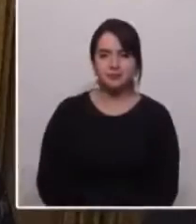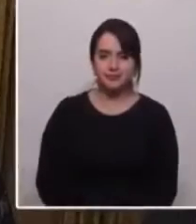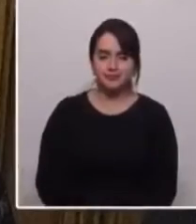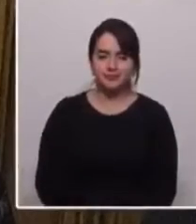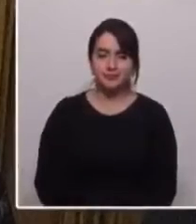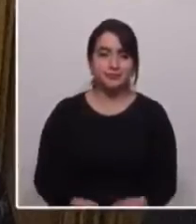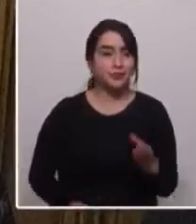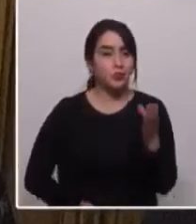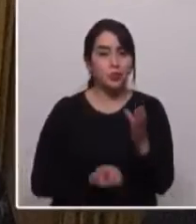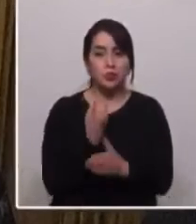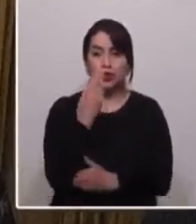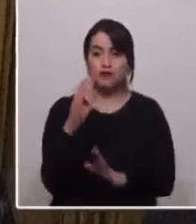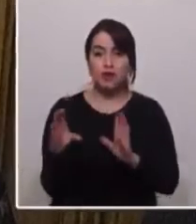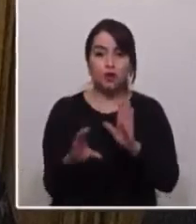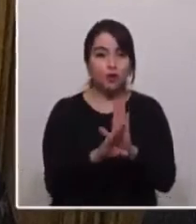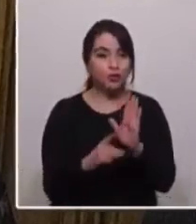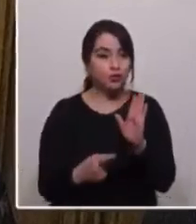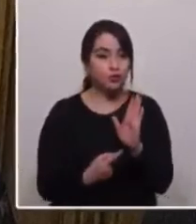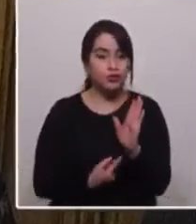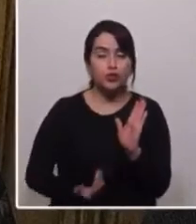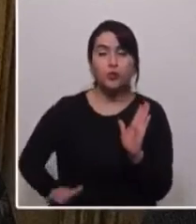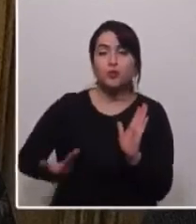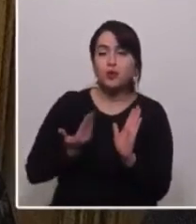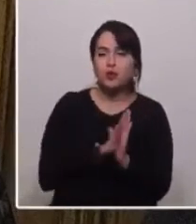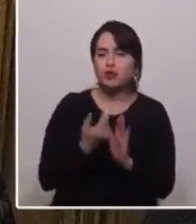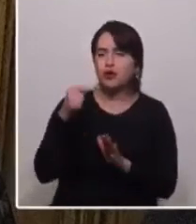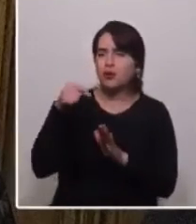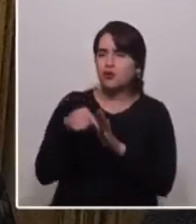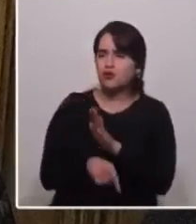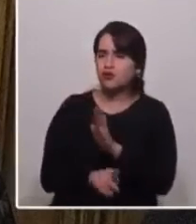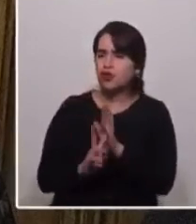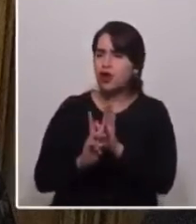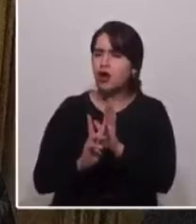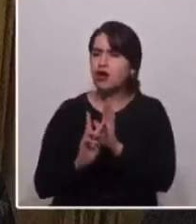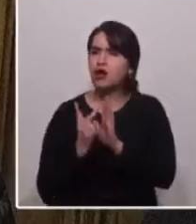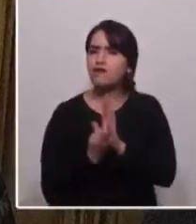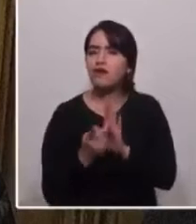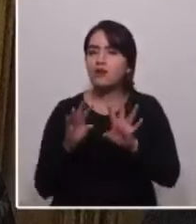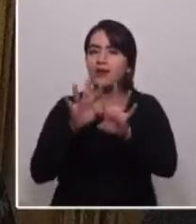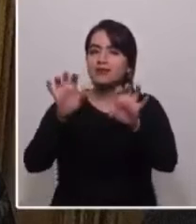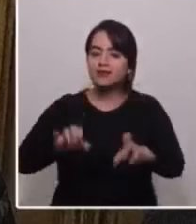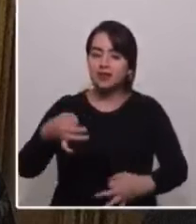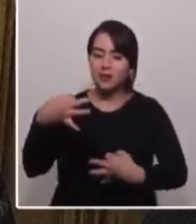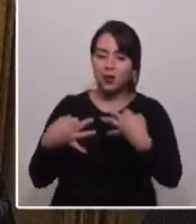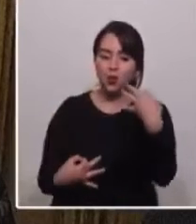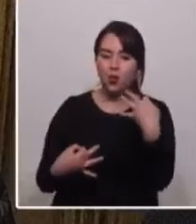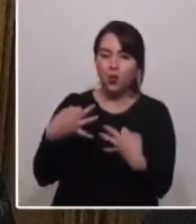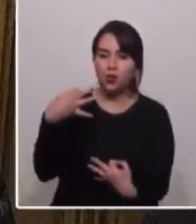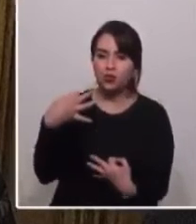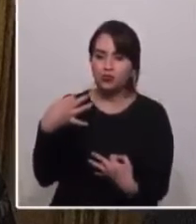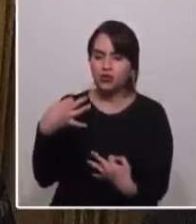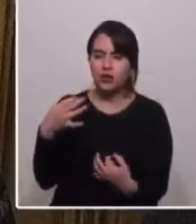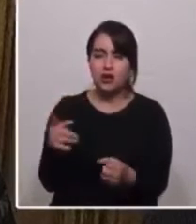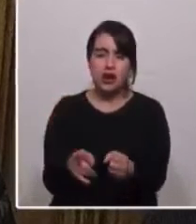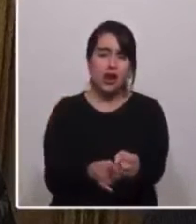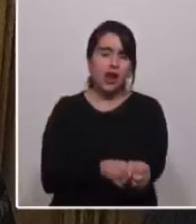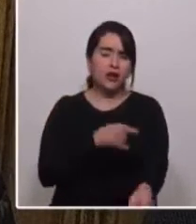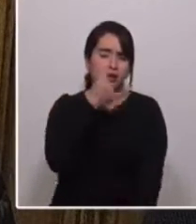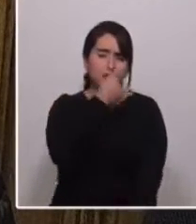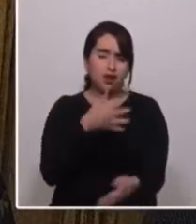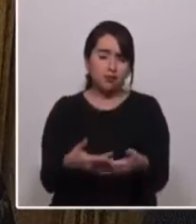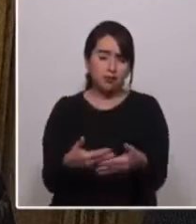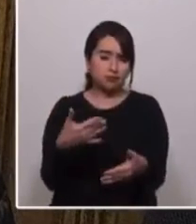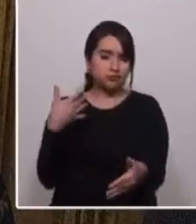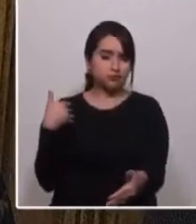El nuevo texto constitucional propone una profunda reforma al sistema judicial que desde hace largo tiempo ha